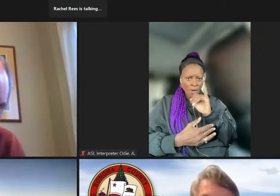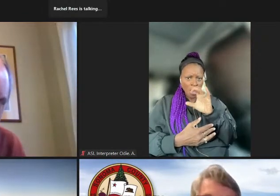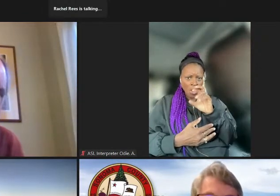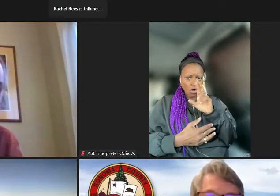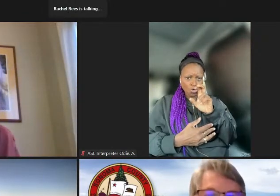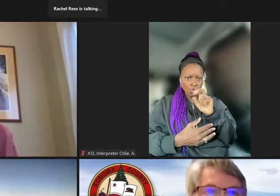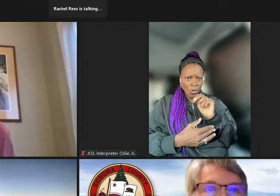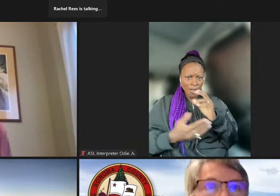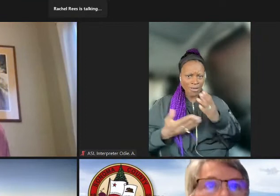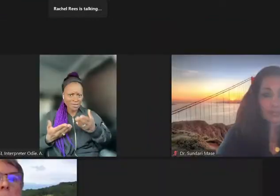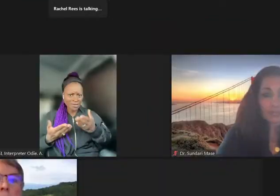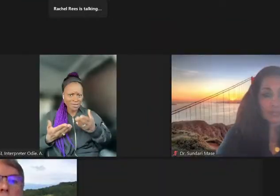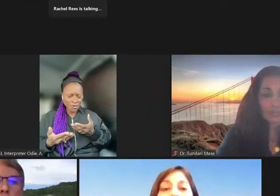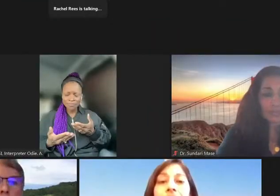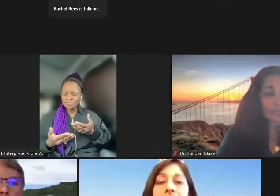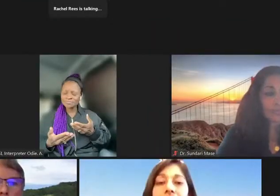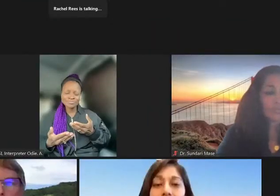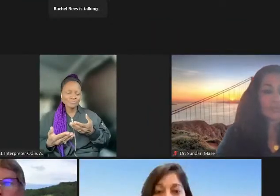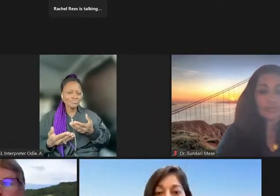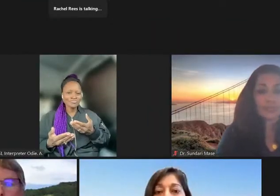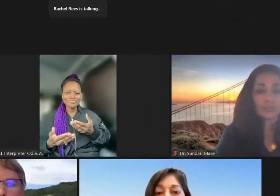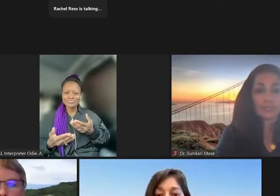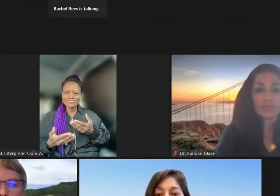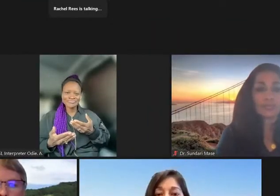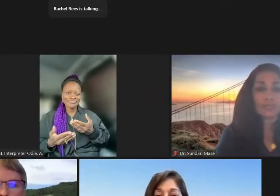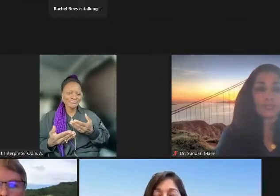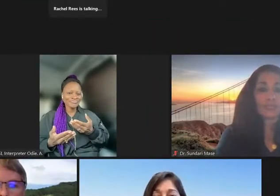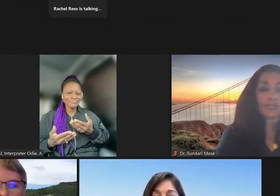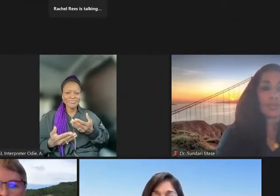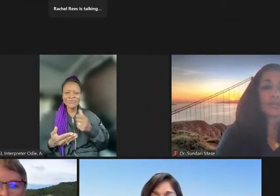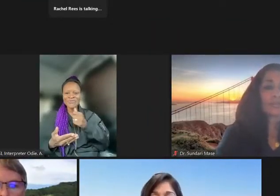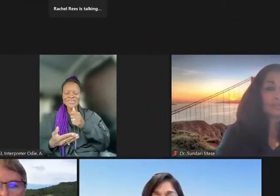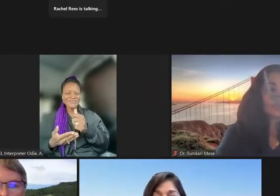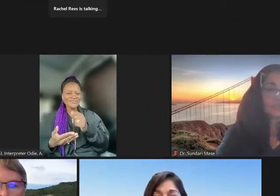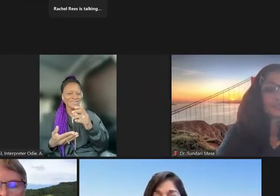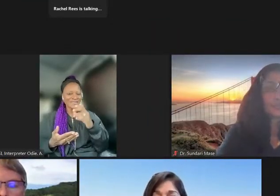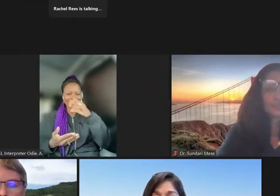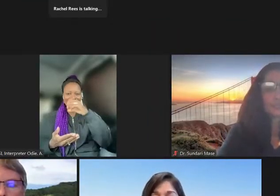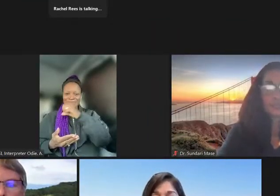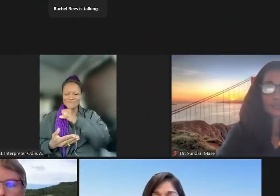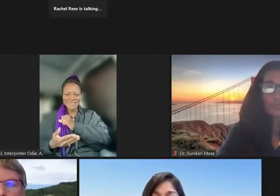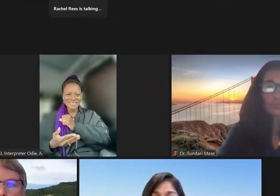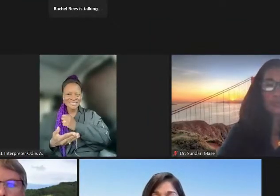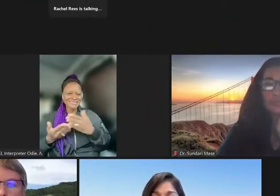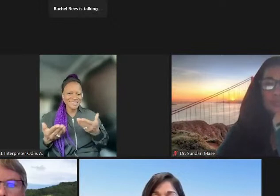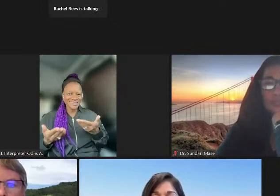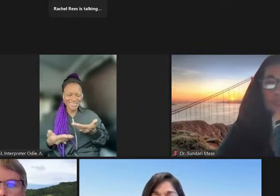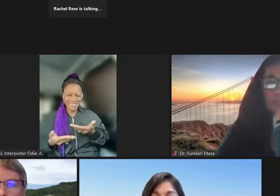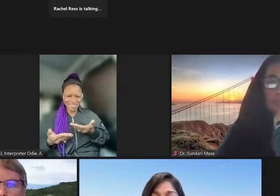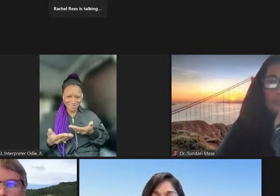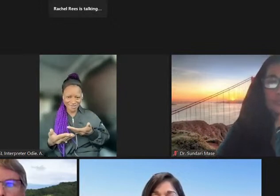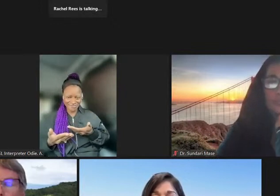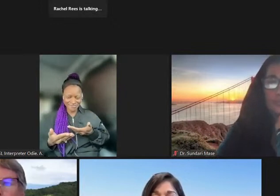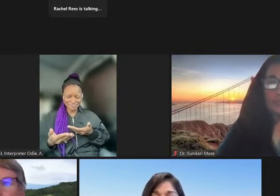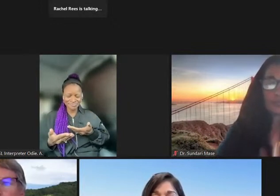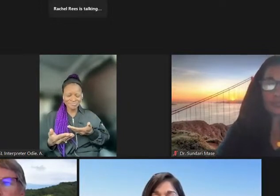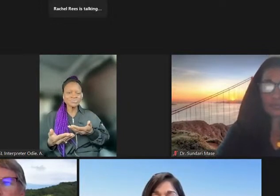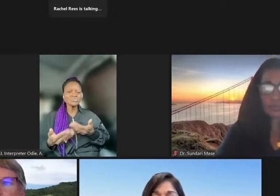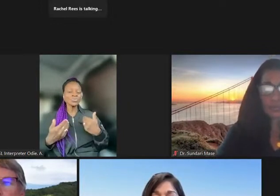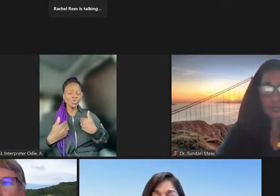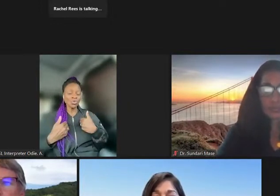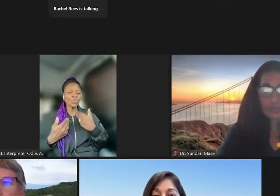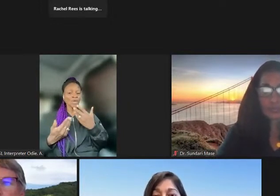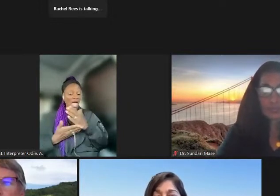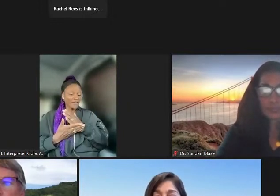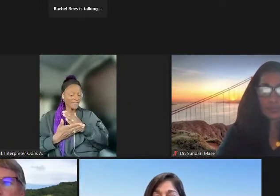aquí localmente, y con mucho gusto, hasta ahorita no se nos ha pasado nadie en, aquí localmente, y adicionalmente